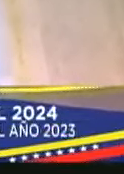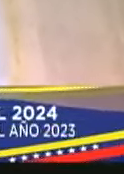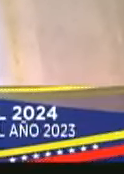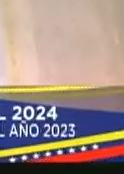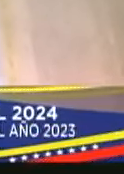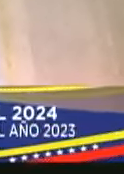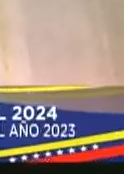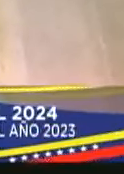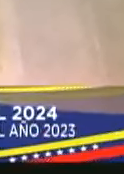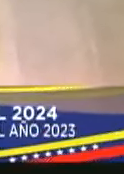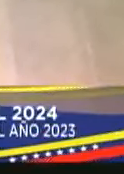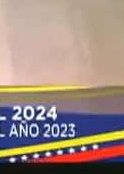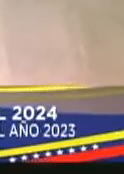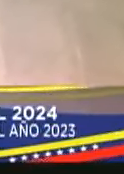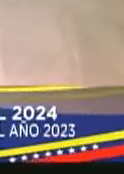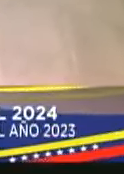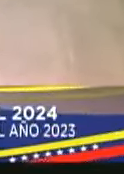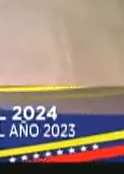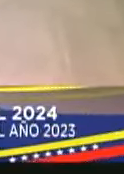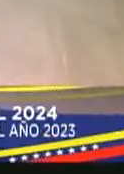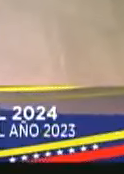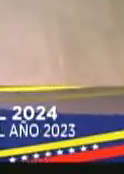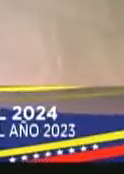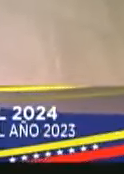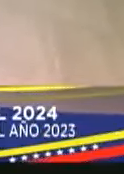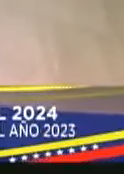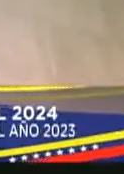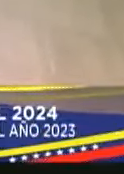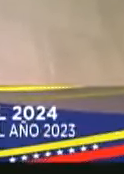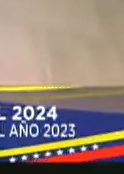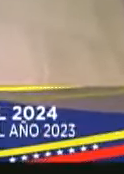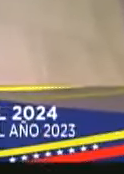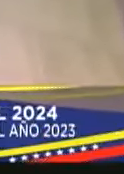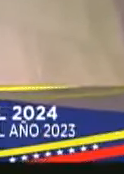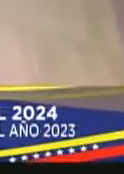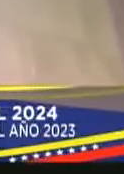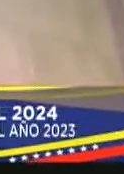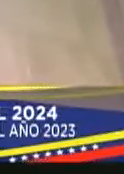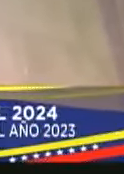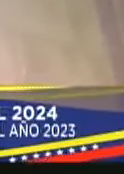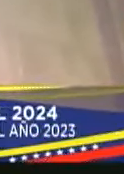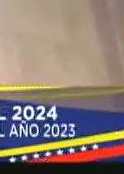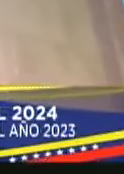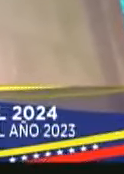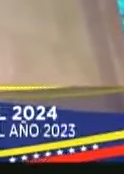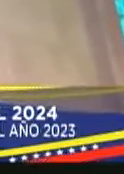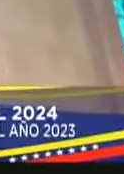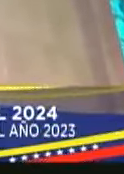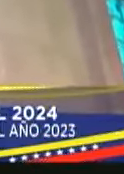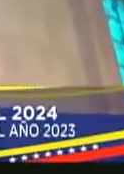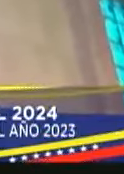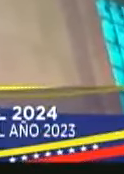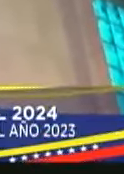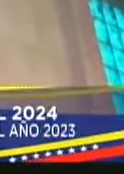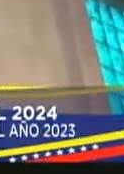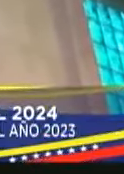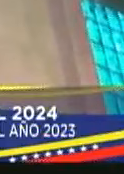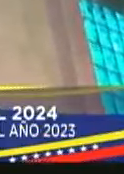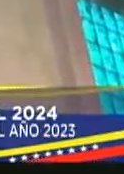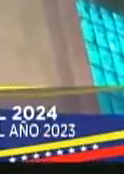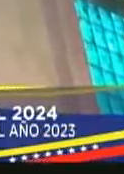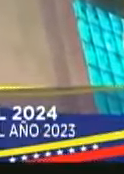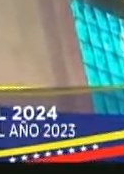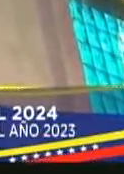423.242 en todos los ámbitos territoriales desglosados en 3.955 sentencias de máxima instancia,